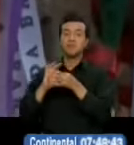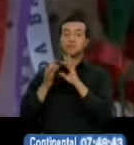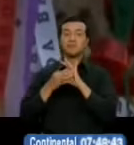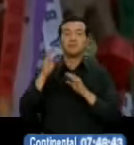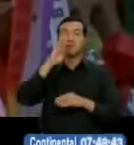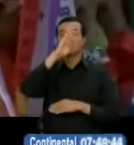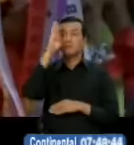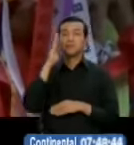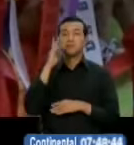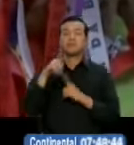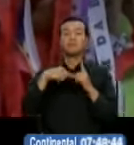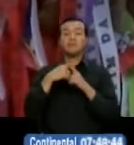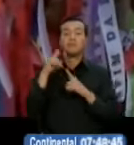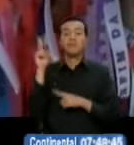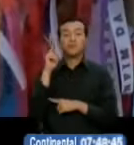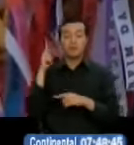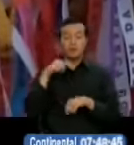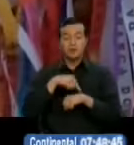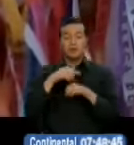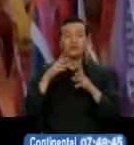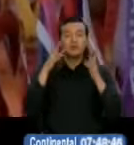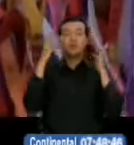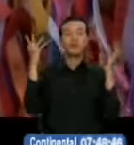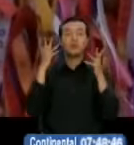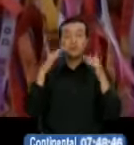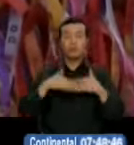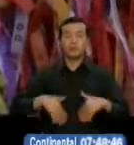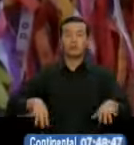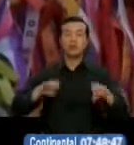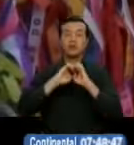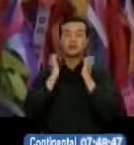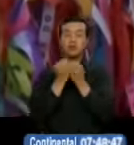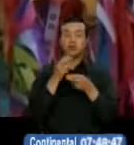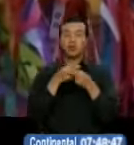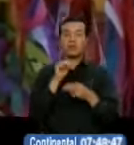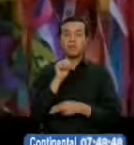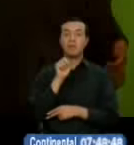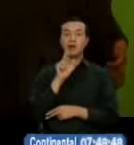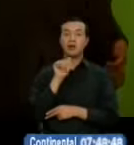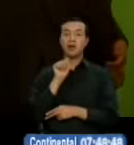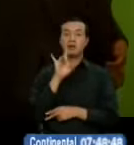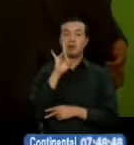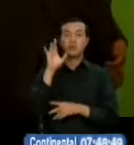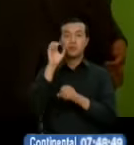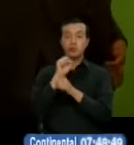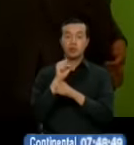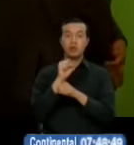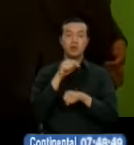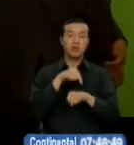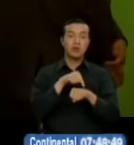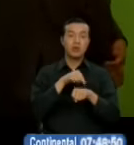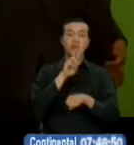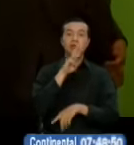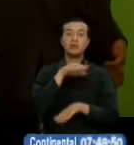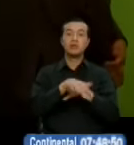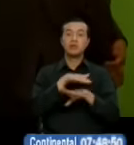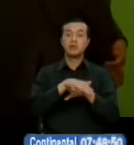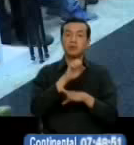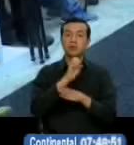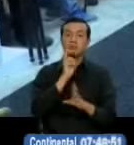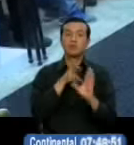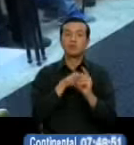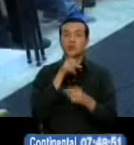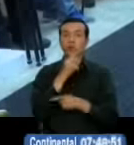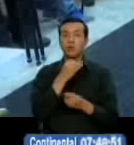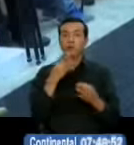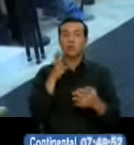Río de Janeiro este viernes. La ceremonia se realizará en el legendario Estadio de Maracaná a las 20 horas, 6 de la tarde, hora de Ecuador, con la presencia